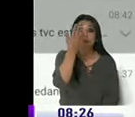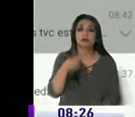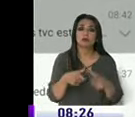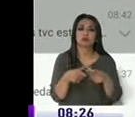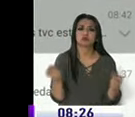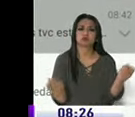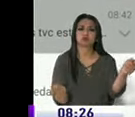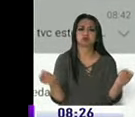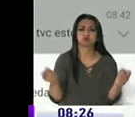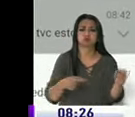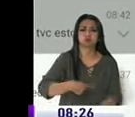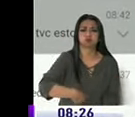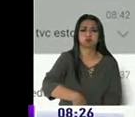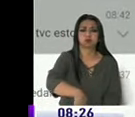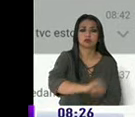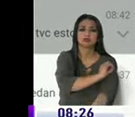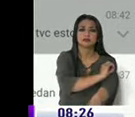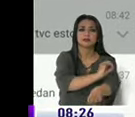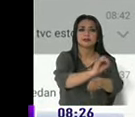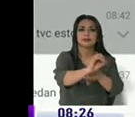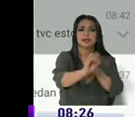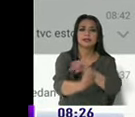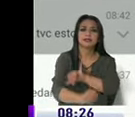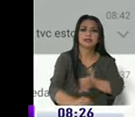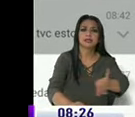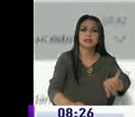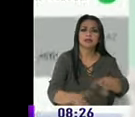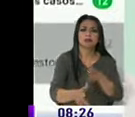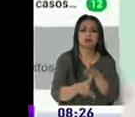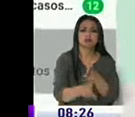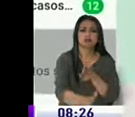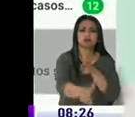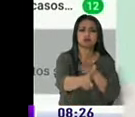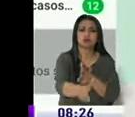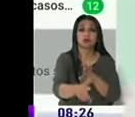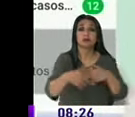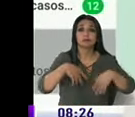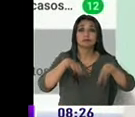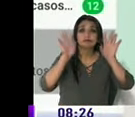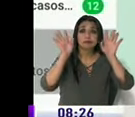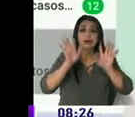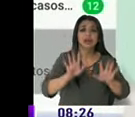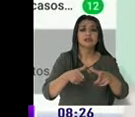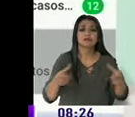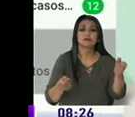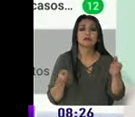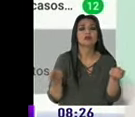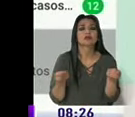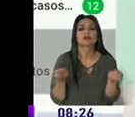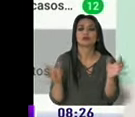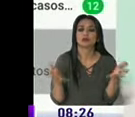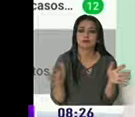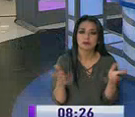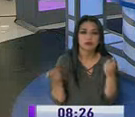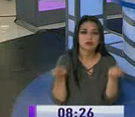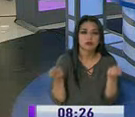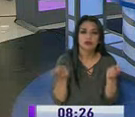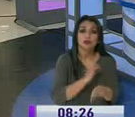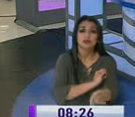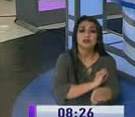claros. Necesitan intervención autoridades. ¿Ven? Eso es lo que nos mandan los vecinos. Tengos en la